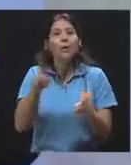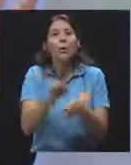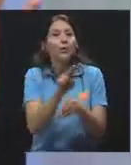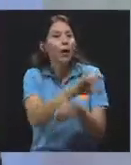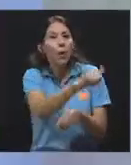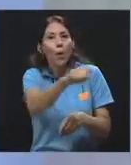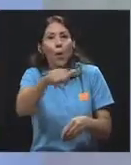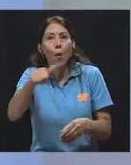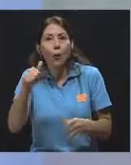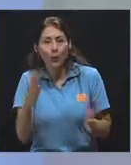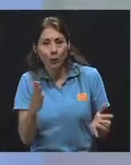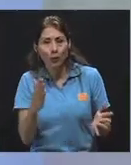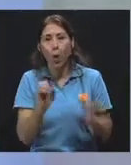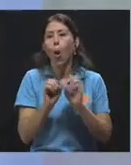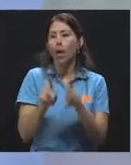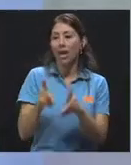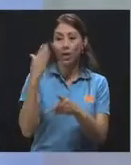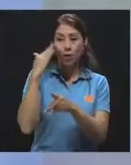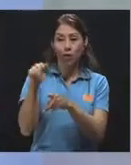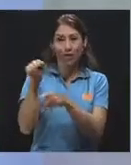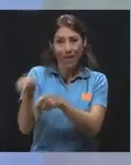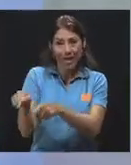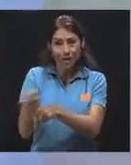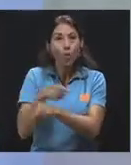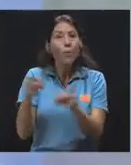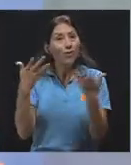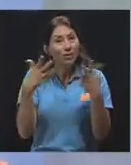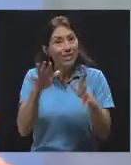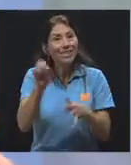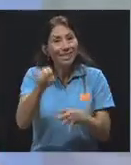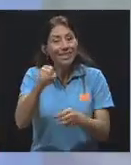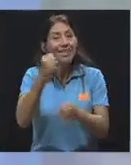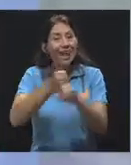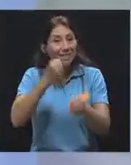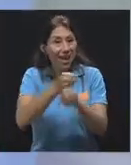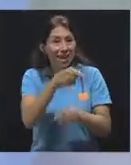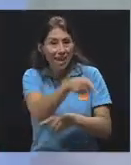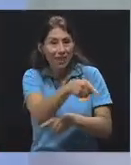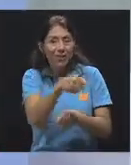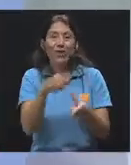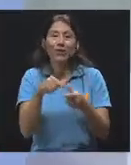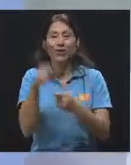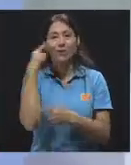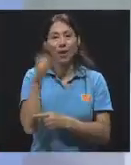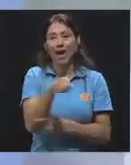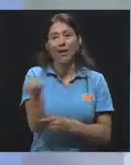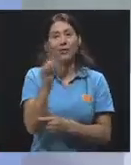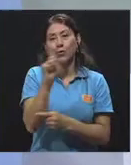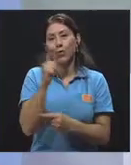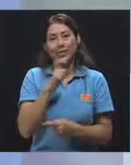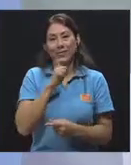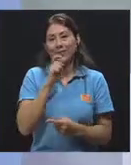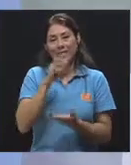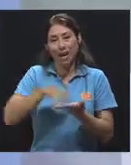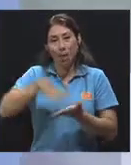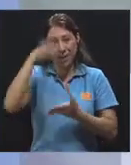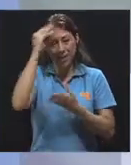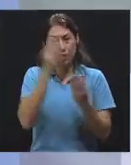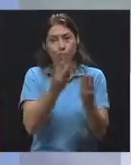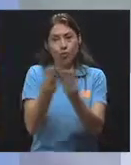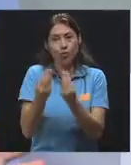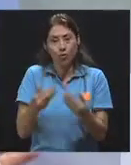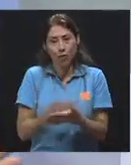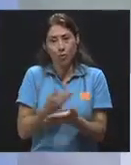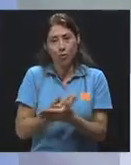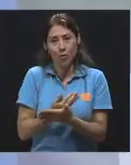Figma. Entonces, bueno, si no saben eso, pero están metidos en eso, no es tan difícil aprender un software nuevo, claro, como para alguien que no está en el mundo del